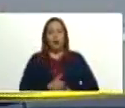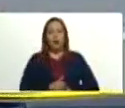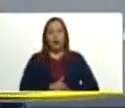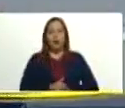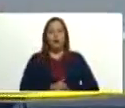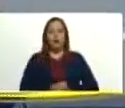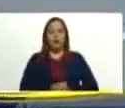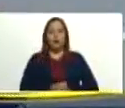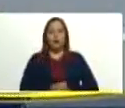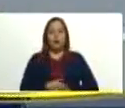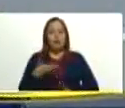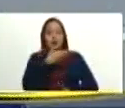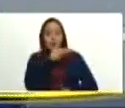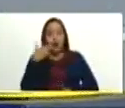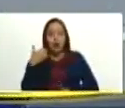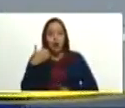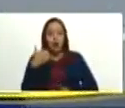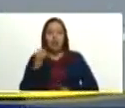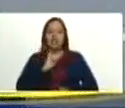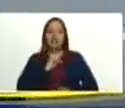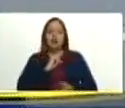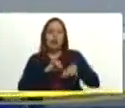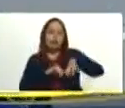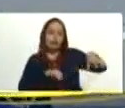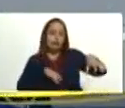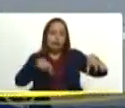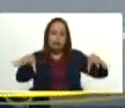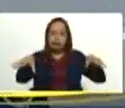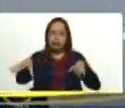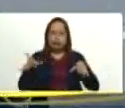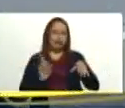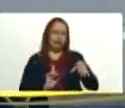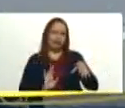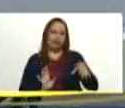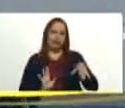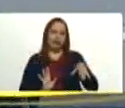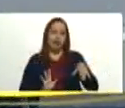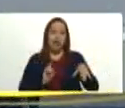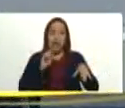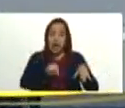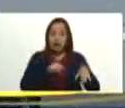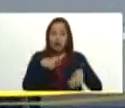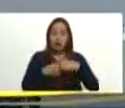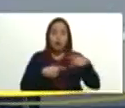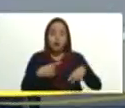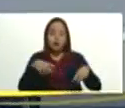que es mejor que las partes individuales que lo componen. Ahora bien, esto es un proceso.